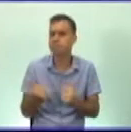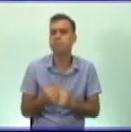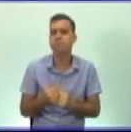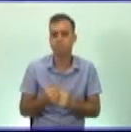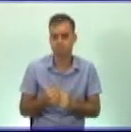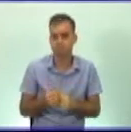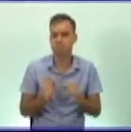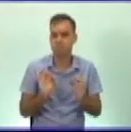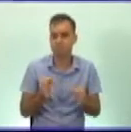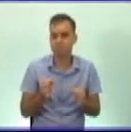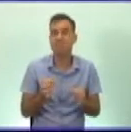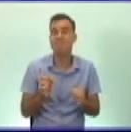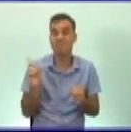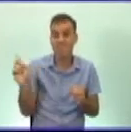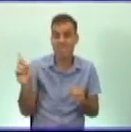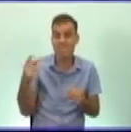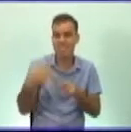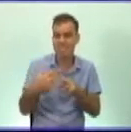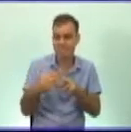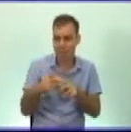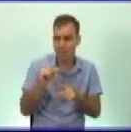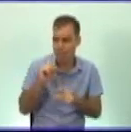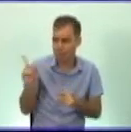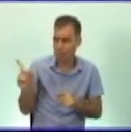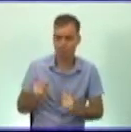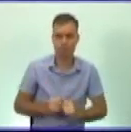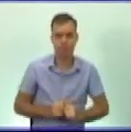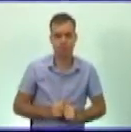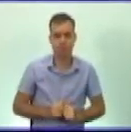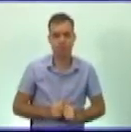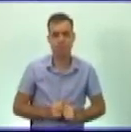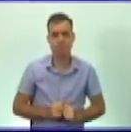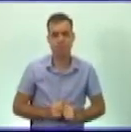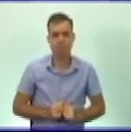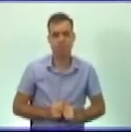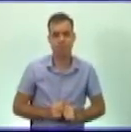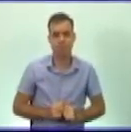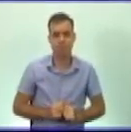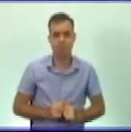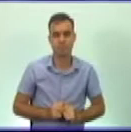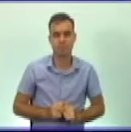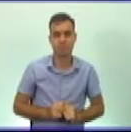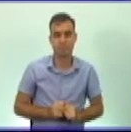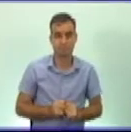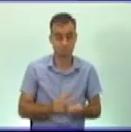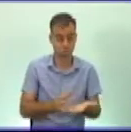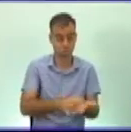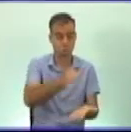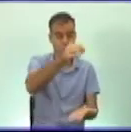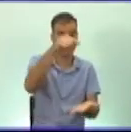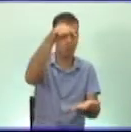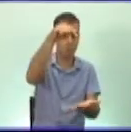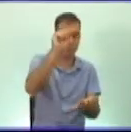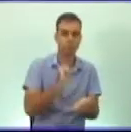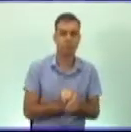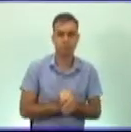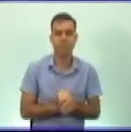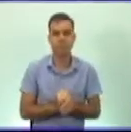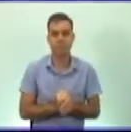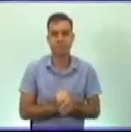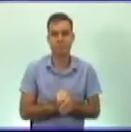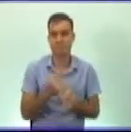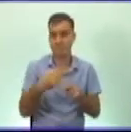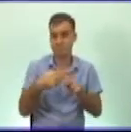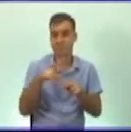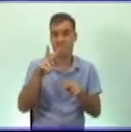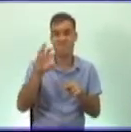Lógicamente que esta parte es la superficie lateral del cono. Y ahí tenemos el vértice, ¿verdad? Del cono. Ahora,